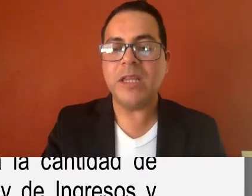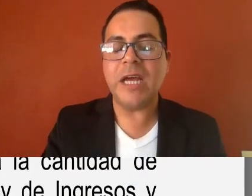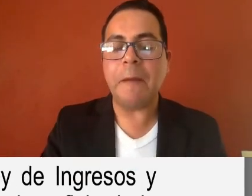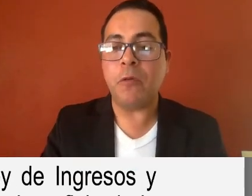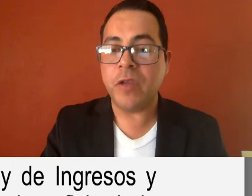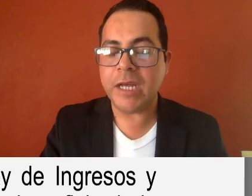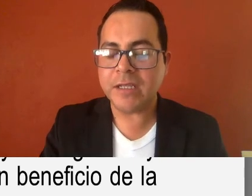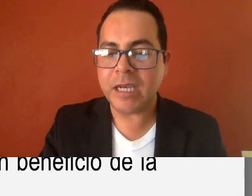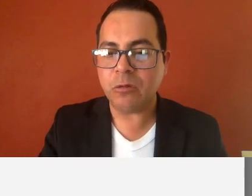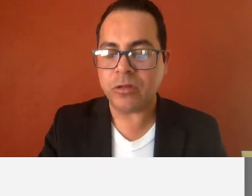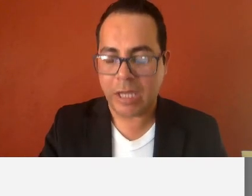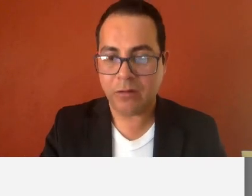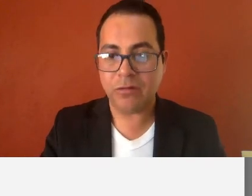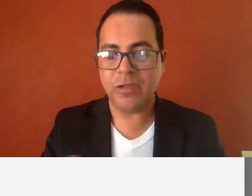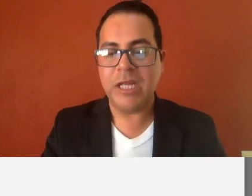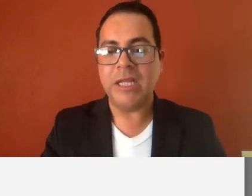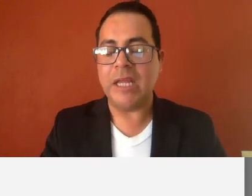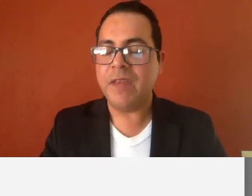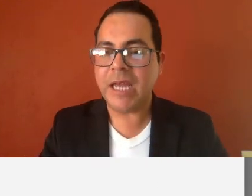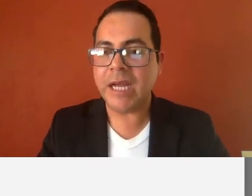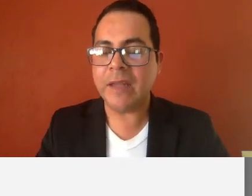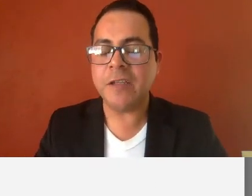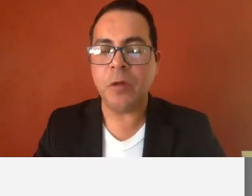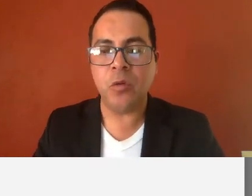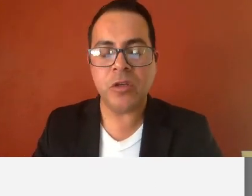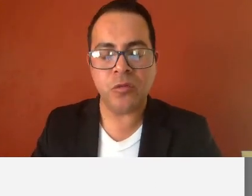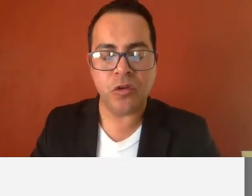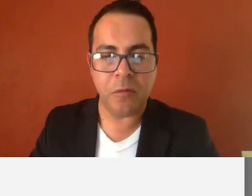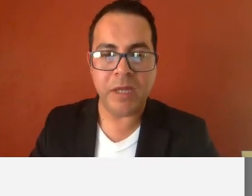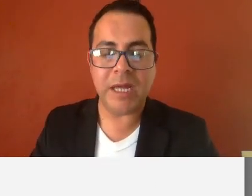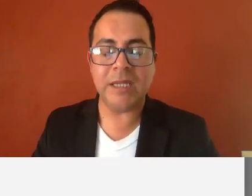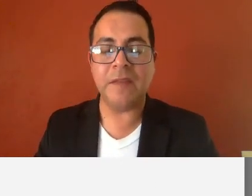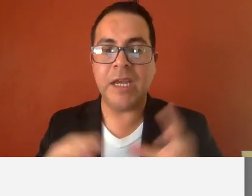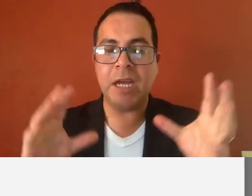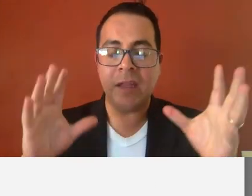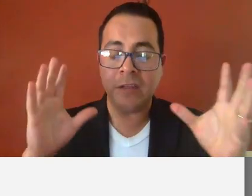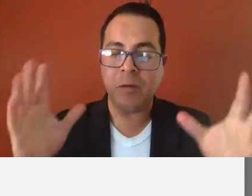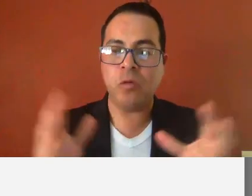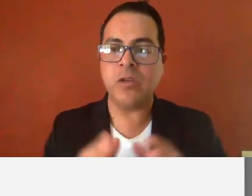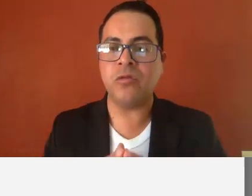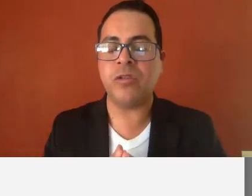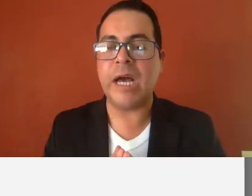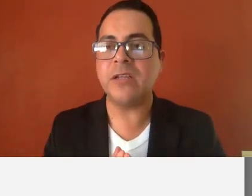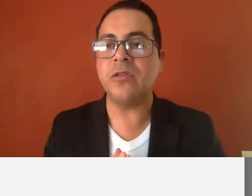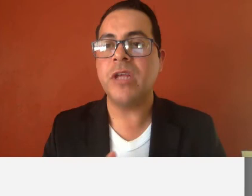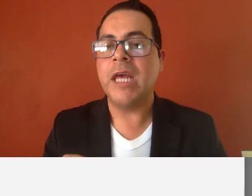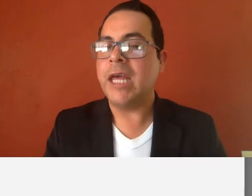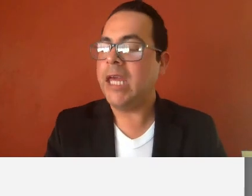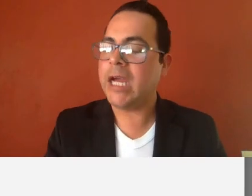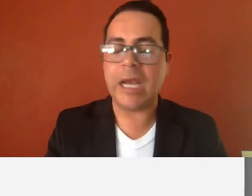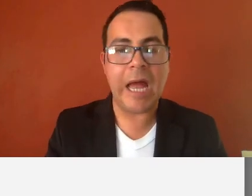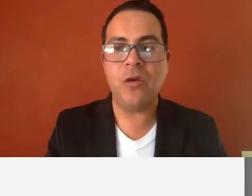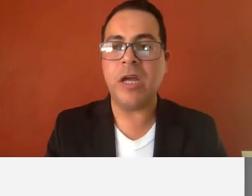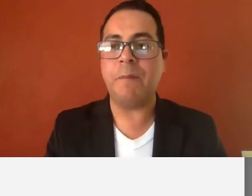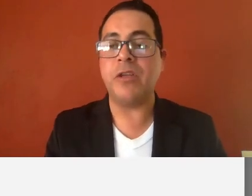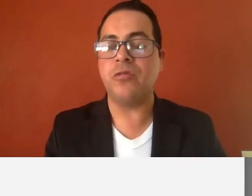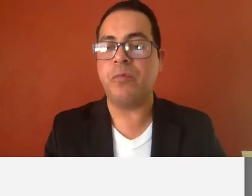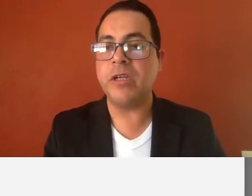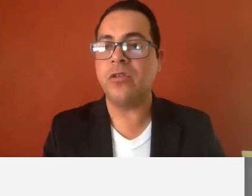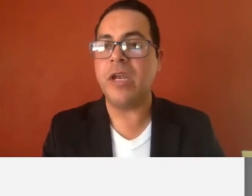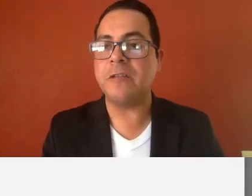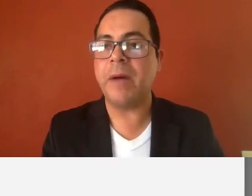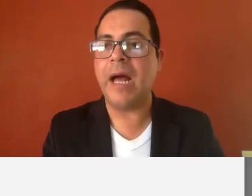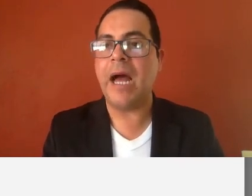dan cuenta que podrían ser austeros. Tendrían que disminuir su nómina, tendrían que disminuir sus gastos y claro que el